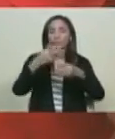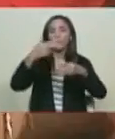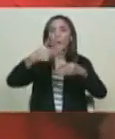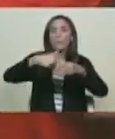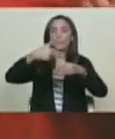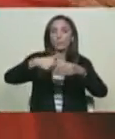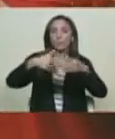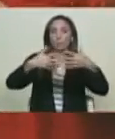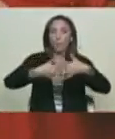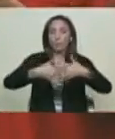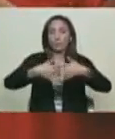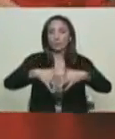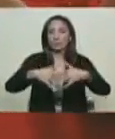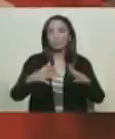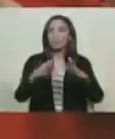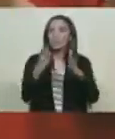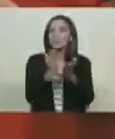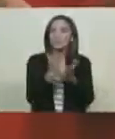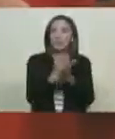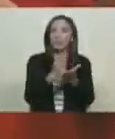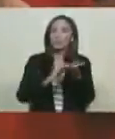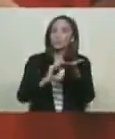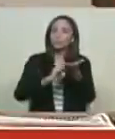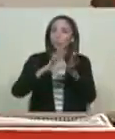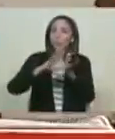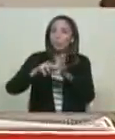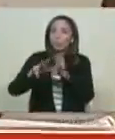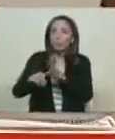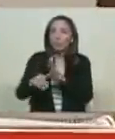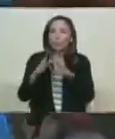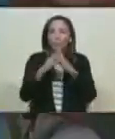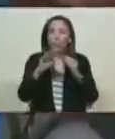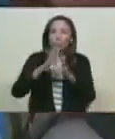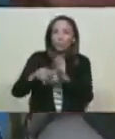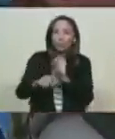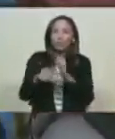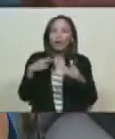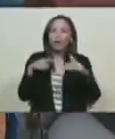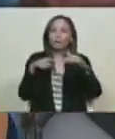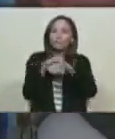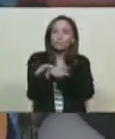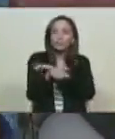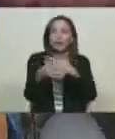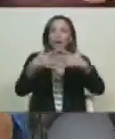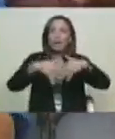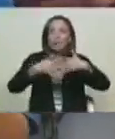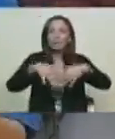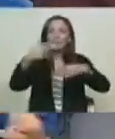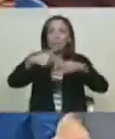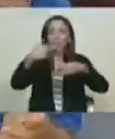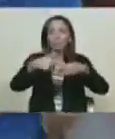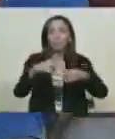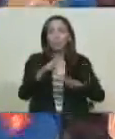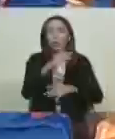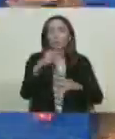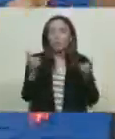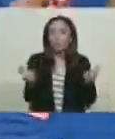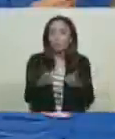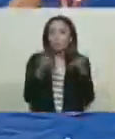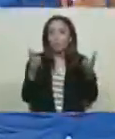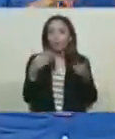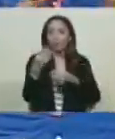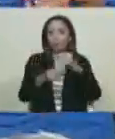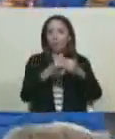PDVSA, la lucha contra la corrupción a toda costa. Eso es parte de los logros y los hechos de nuestro